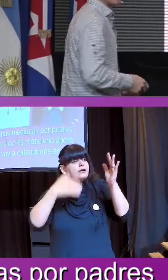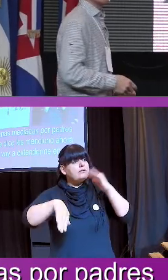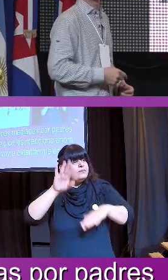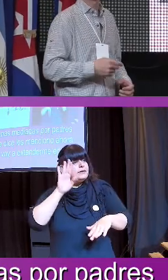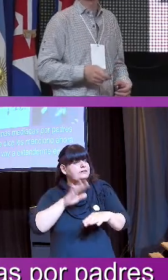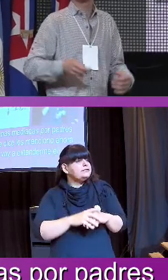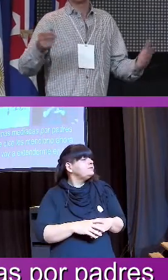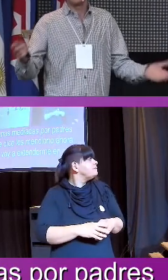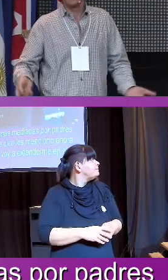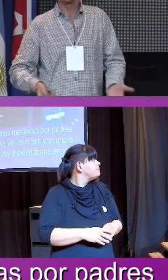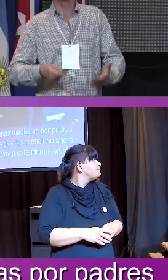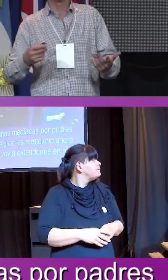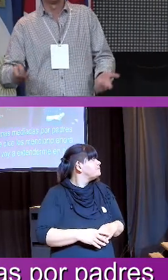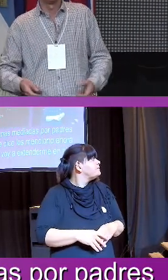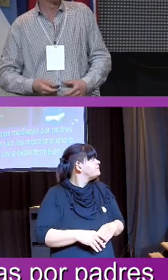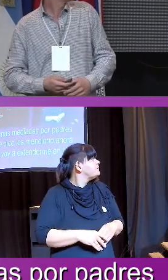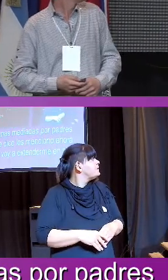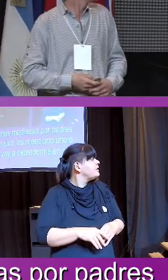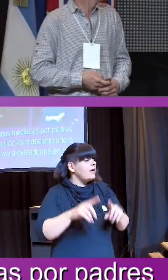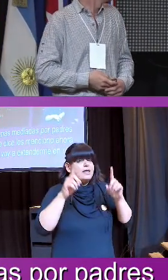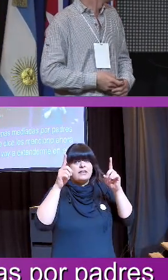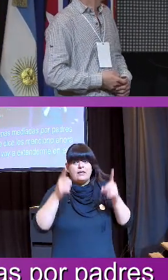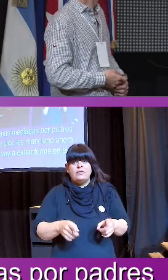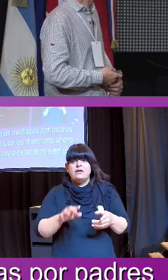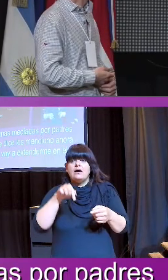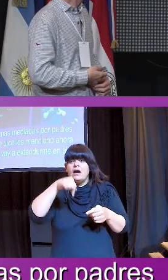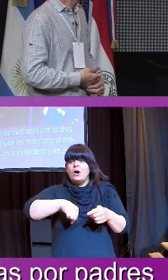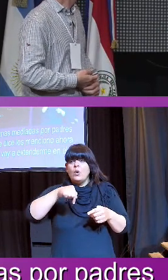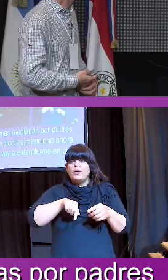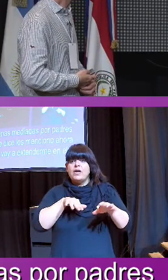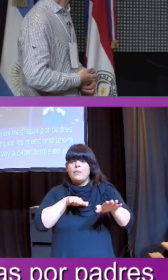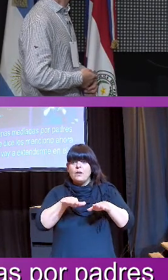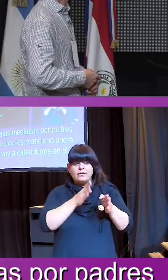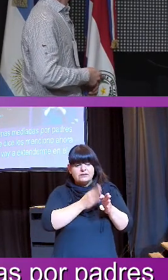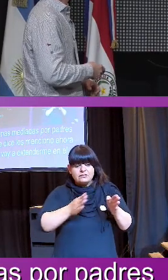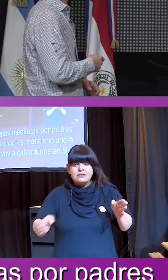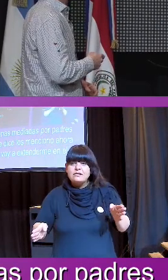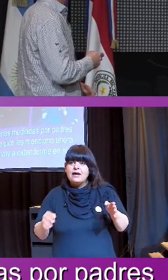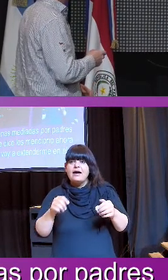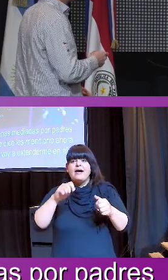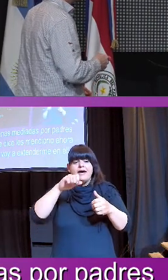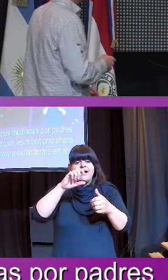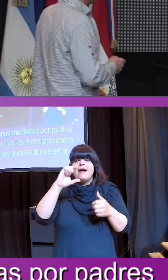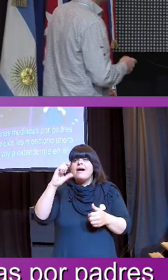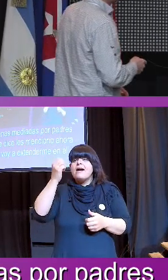abordajes biológicos, el tema que estaba en el título, que tiene que ver con cannabis. Sabemos que